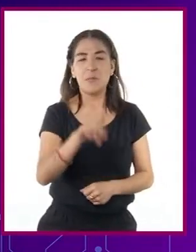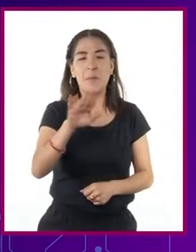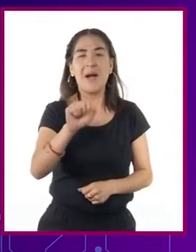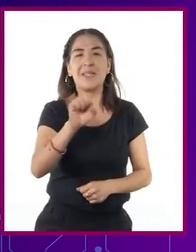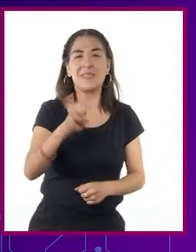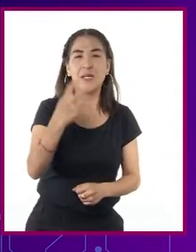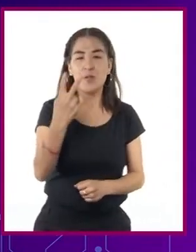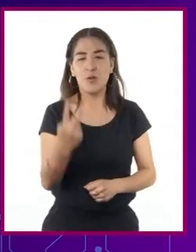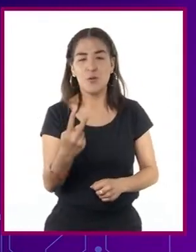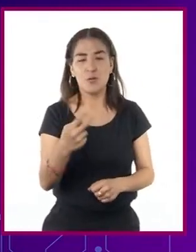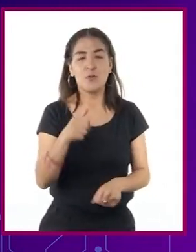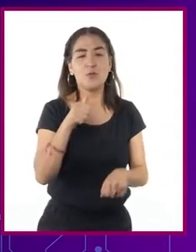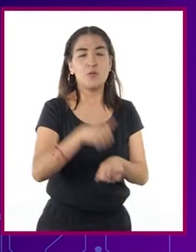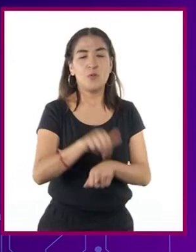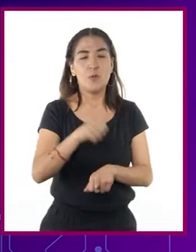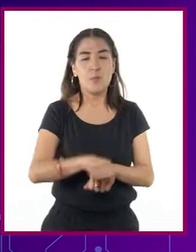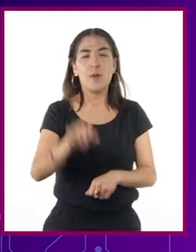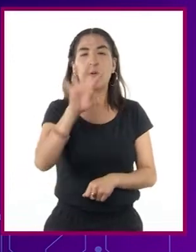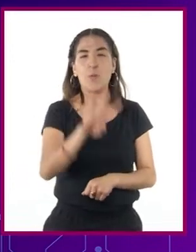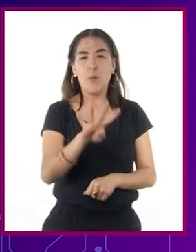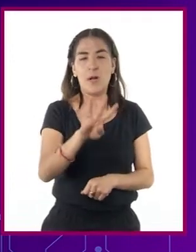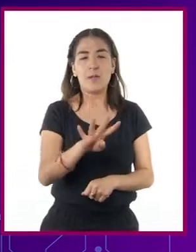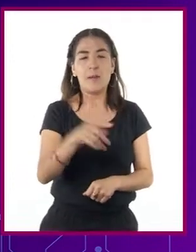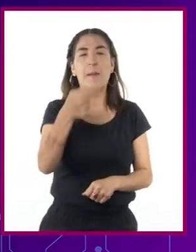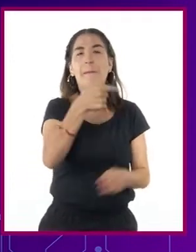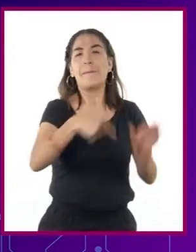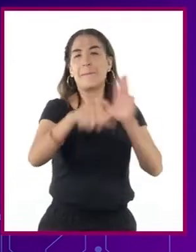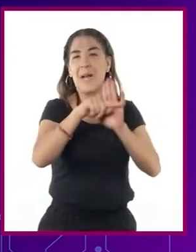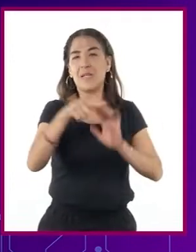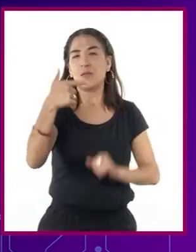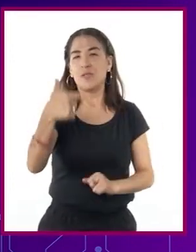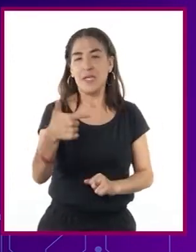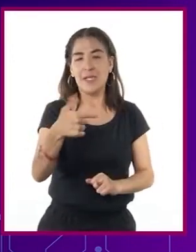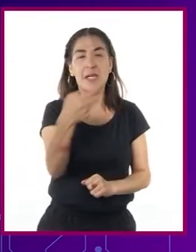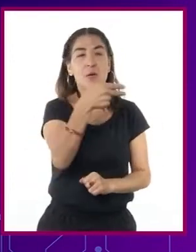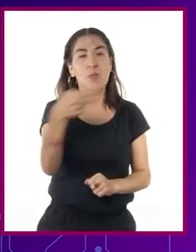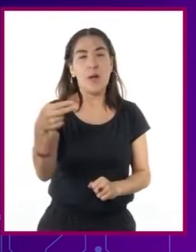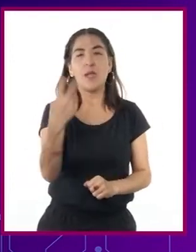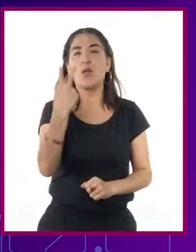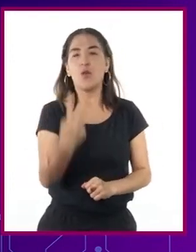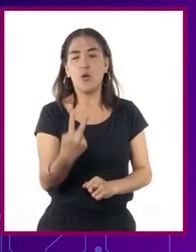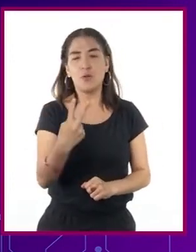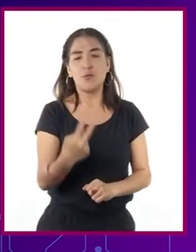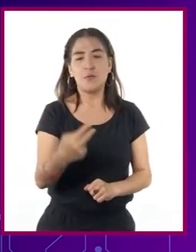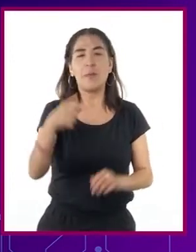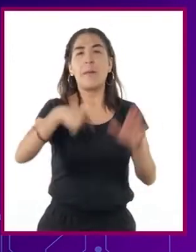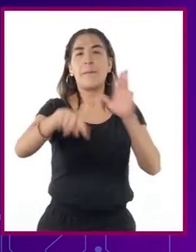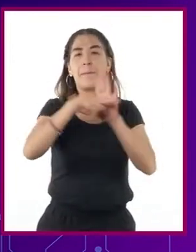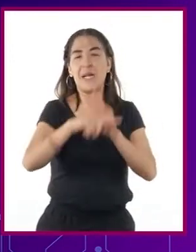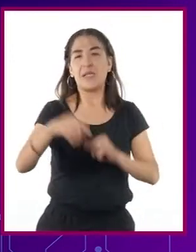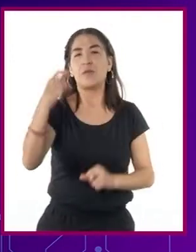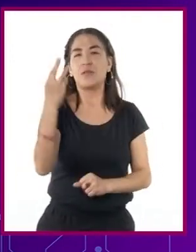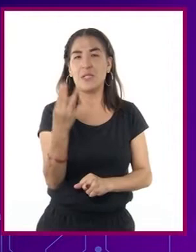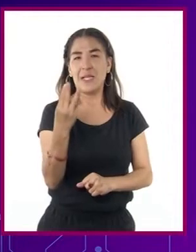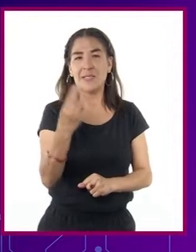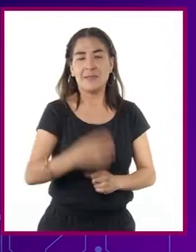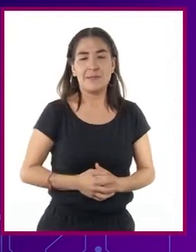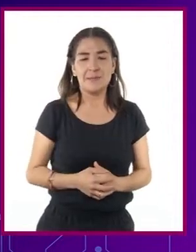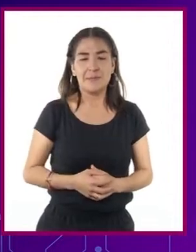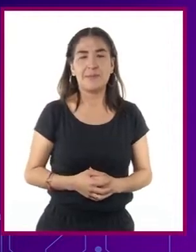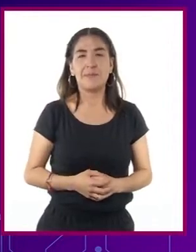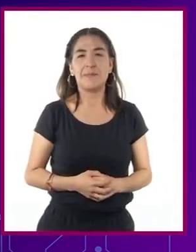2 elevado al exponente de 4 menos 7, que es igual a 2 elevado al exponente 3